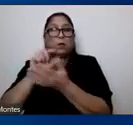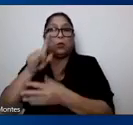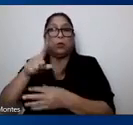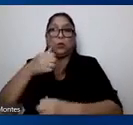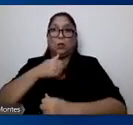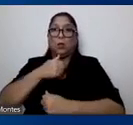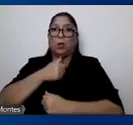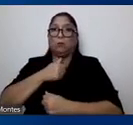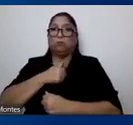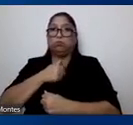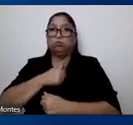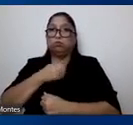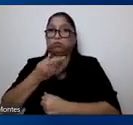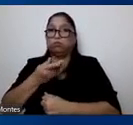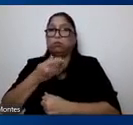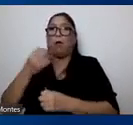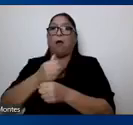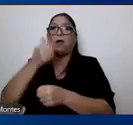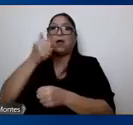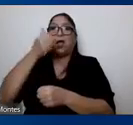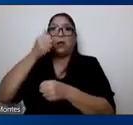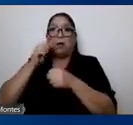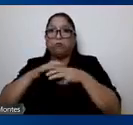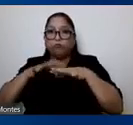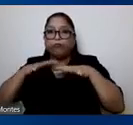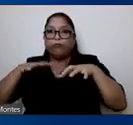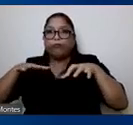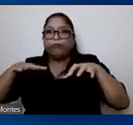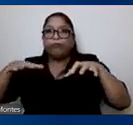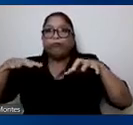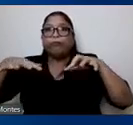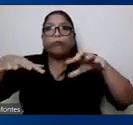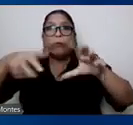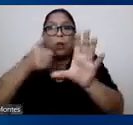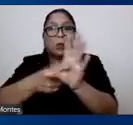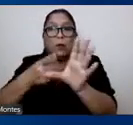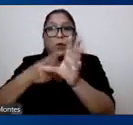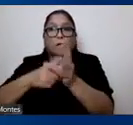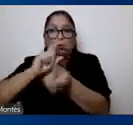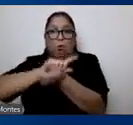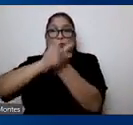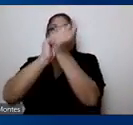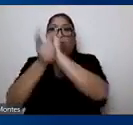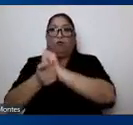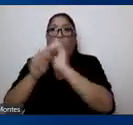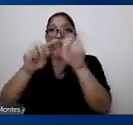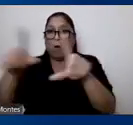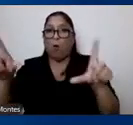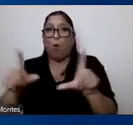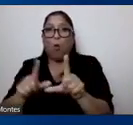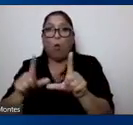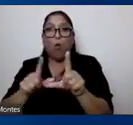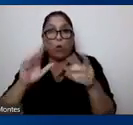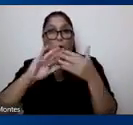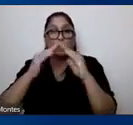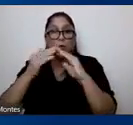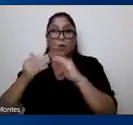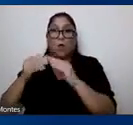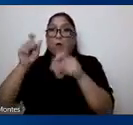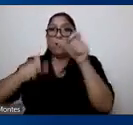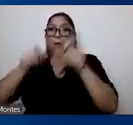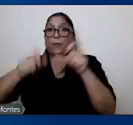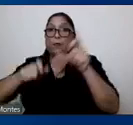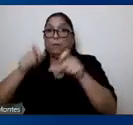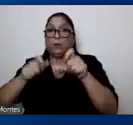subversión gana espacio, transforma un espacio ciudadano, un espacio de personas desplazadas